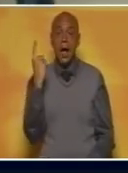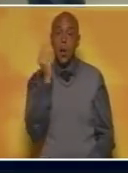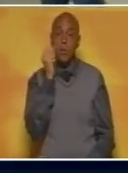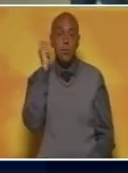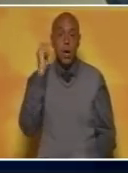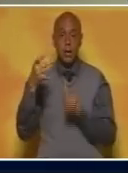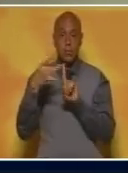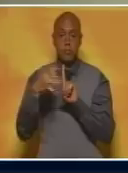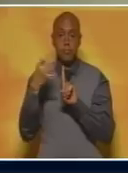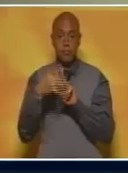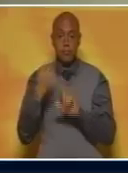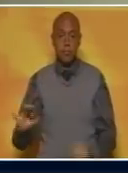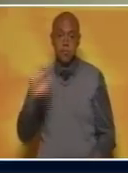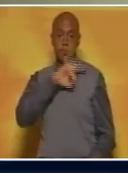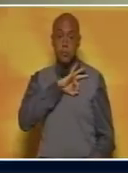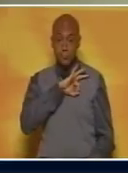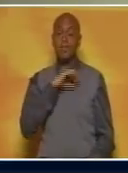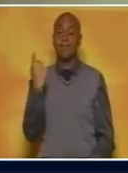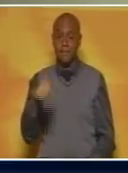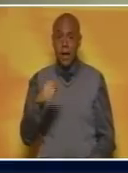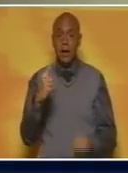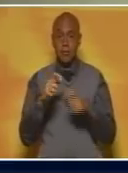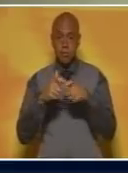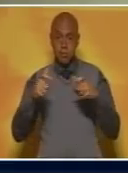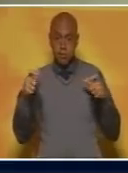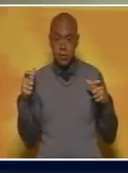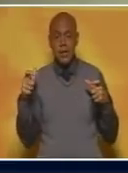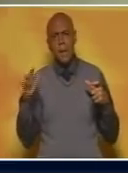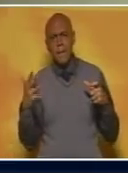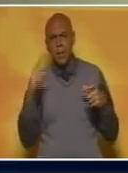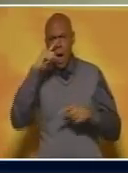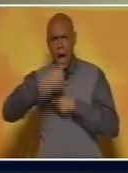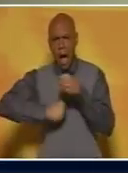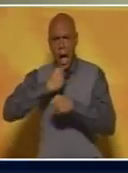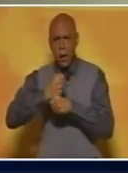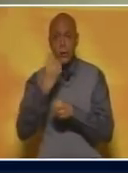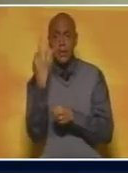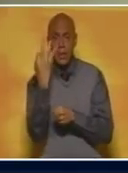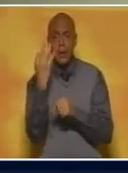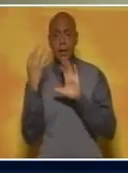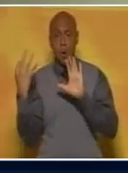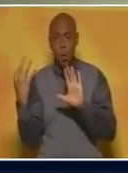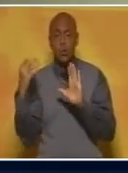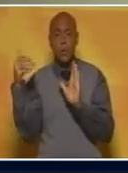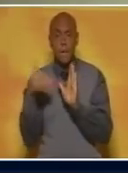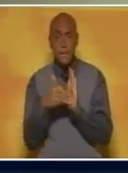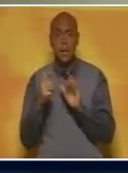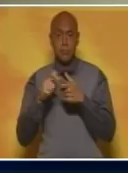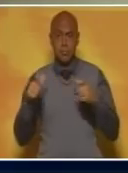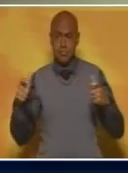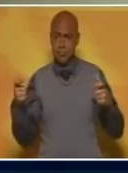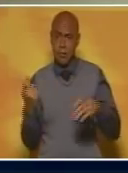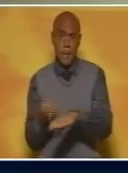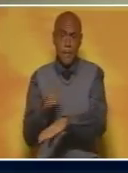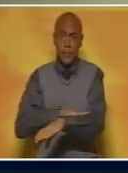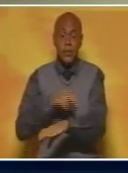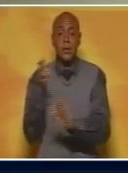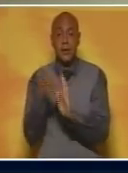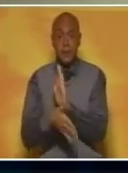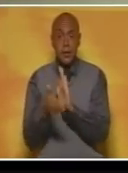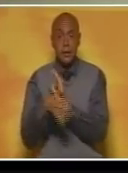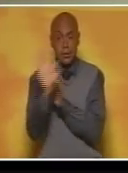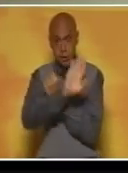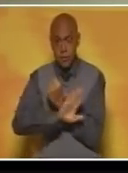el virus del VIH. Y se estima que anualmente se dan más de 38 mil casos nuevos, por lo que la prevención y la protección